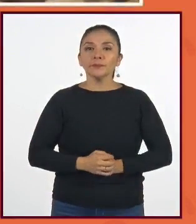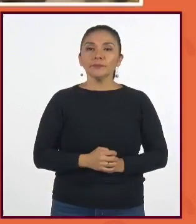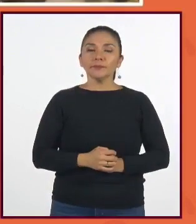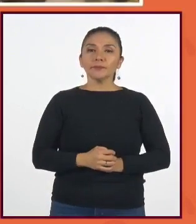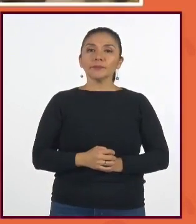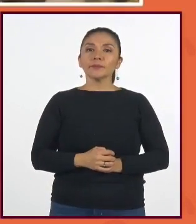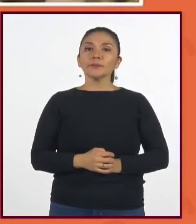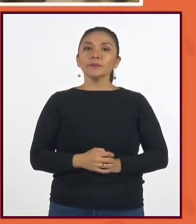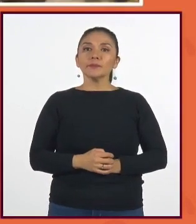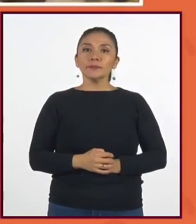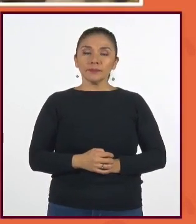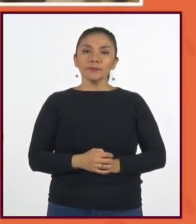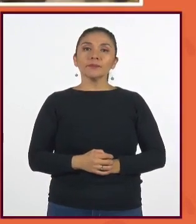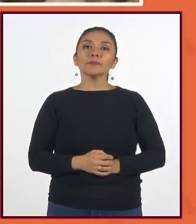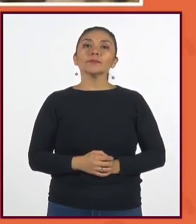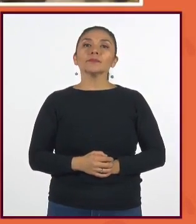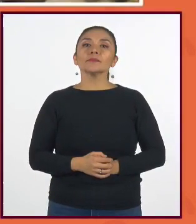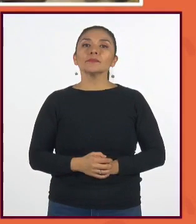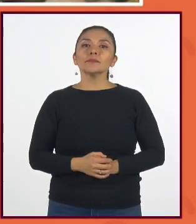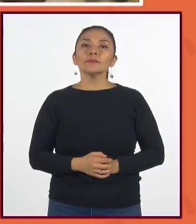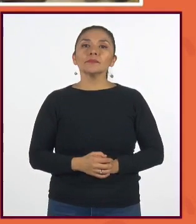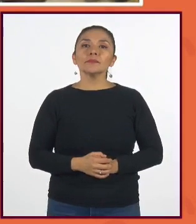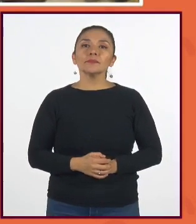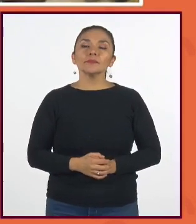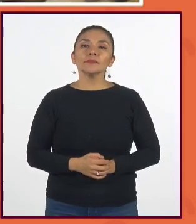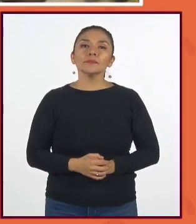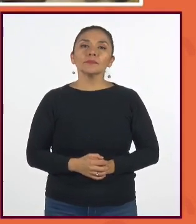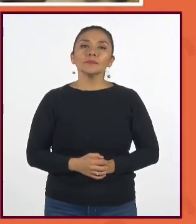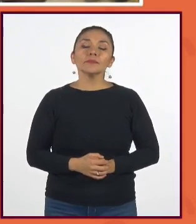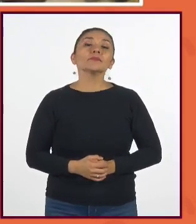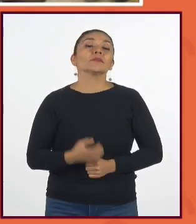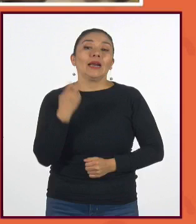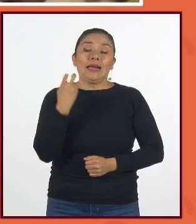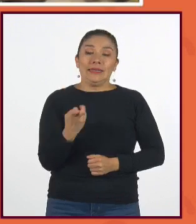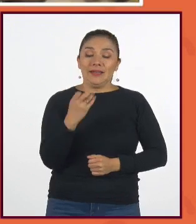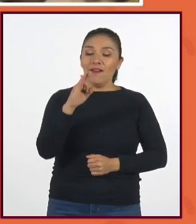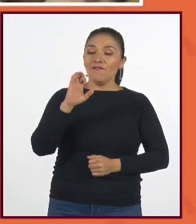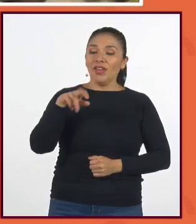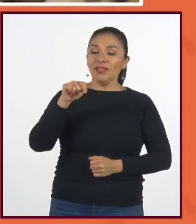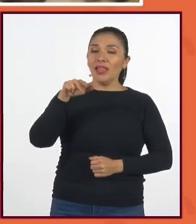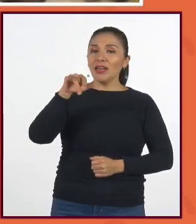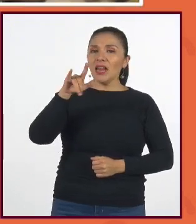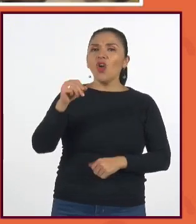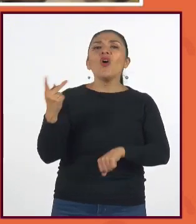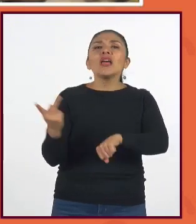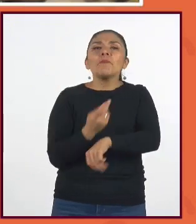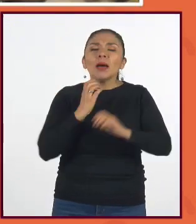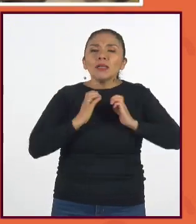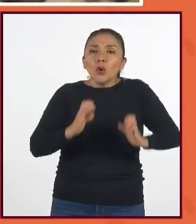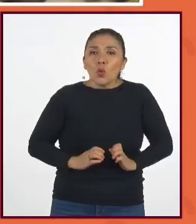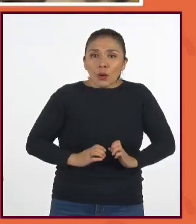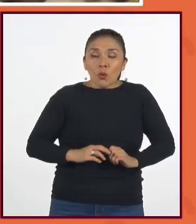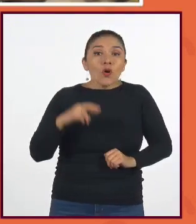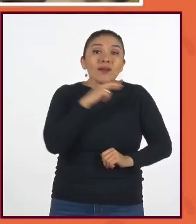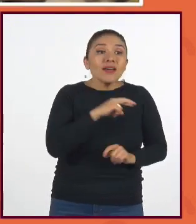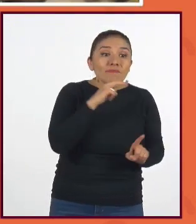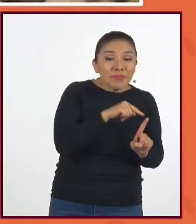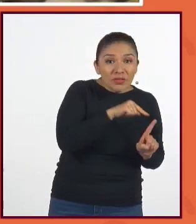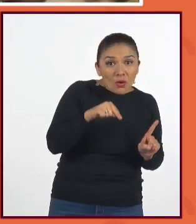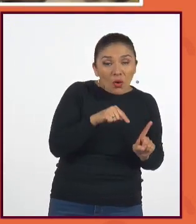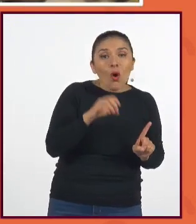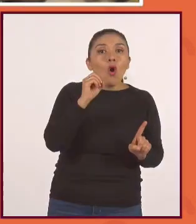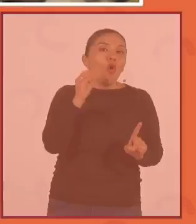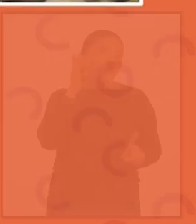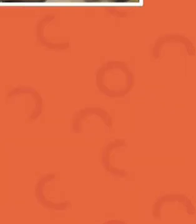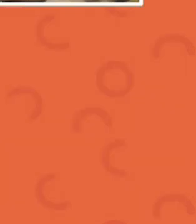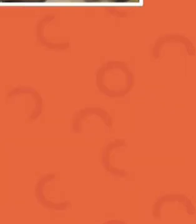Y vamos a revisar los efectos a corto plazo y a largo plazo. Perfecto. ¿Vale? Los